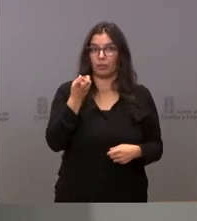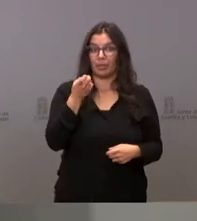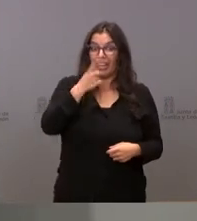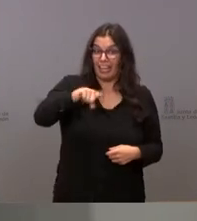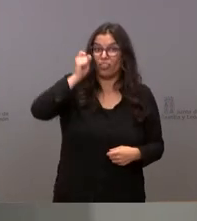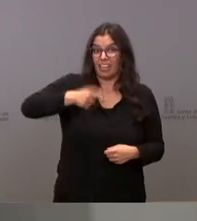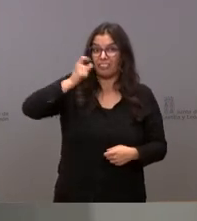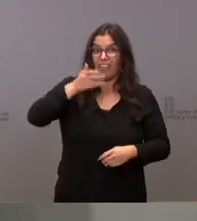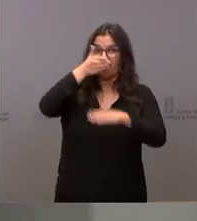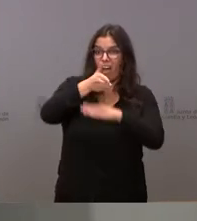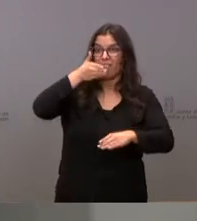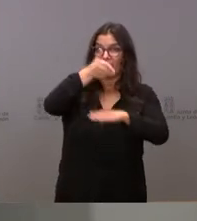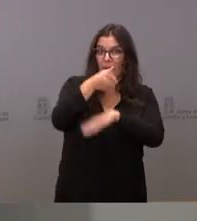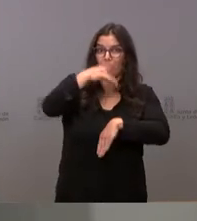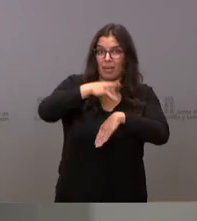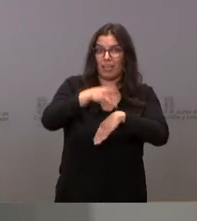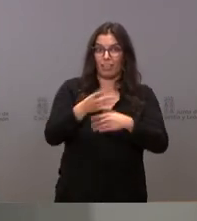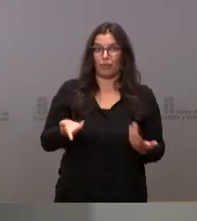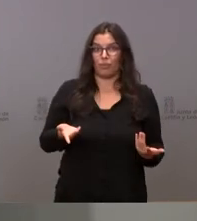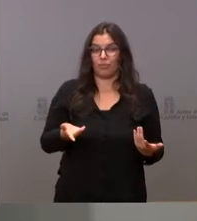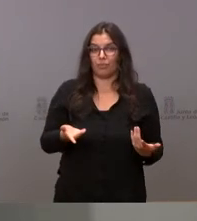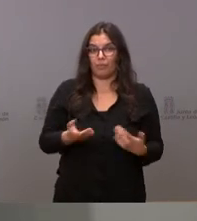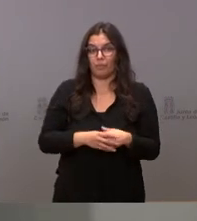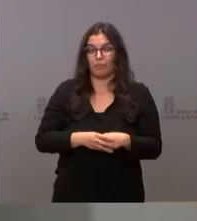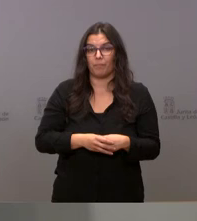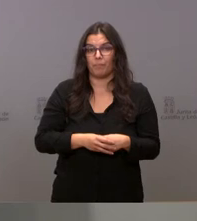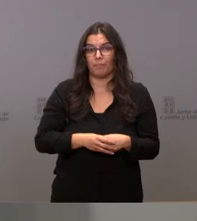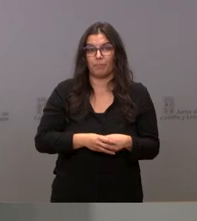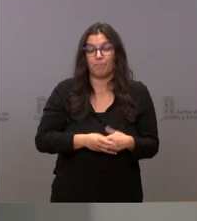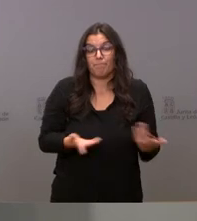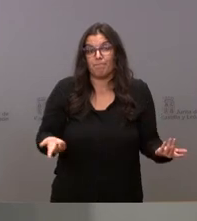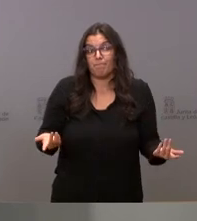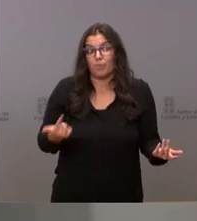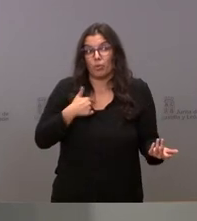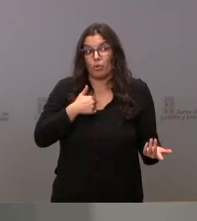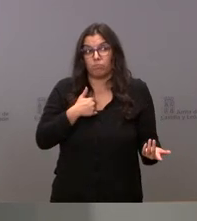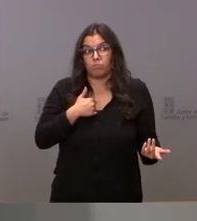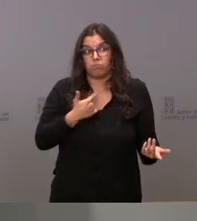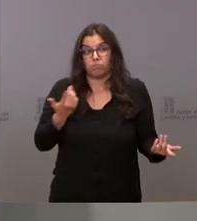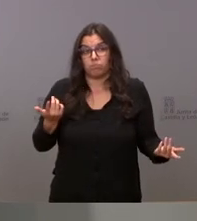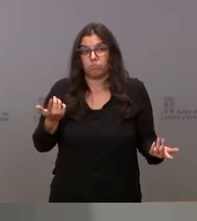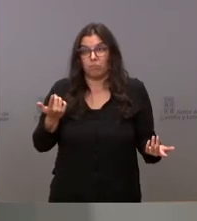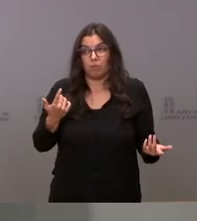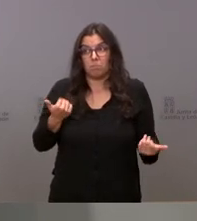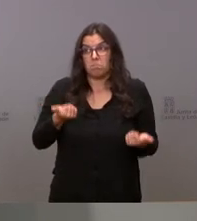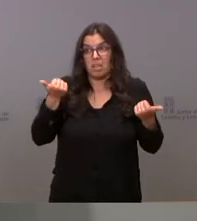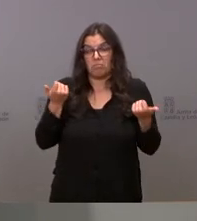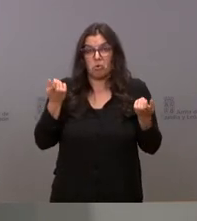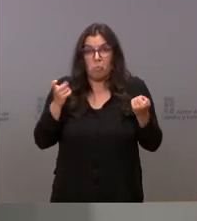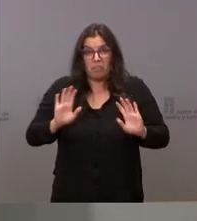frecuentar nuestra asistencia sanitaria. Yo no necesito más.